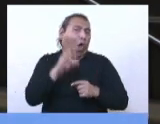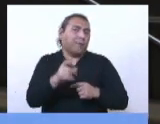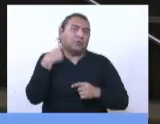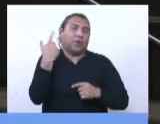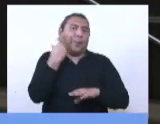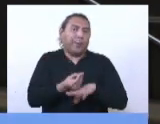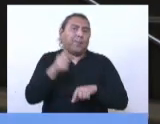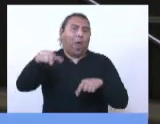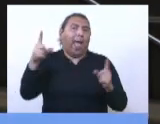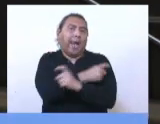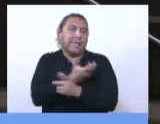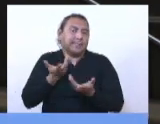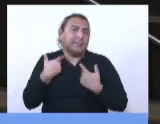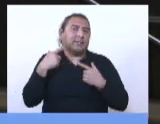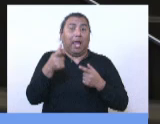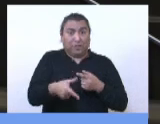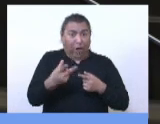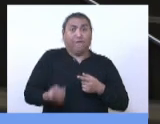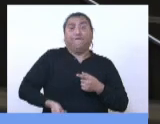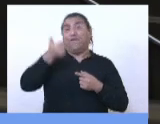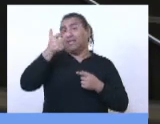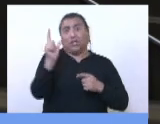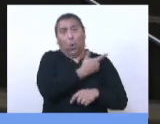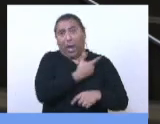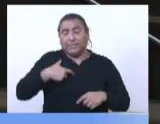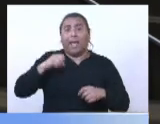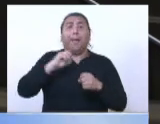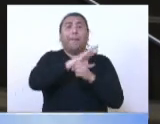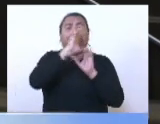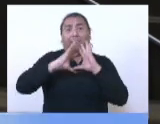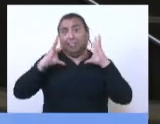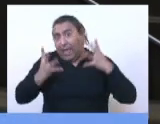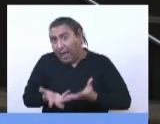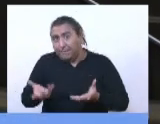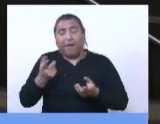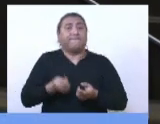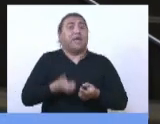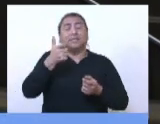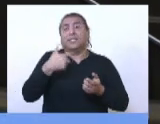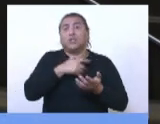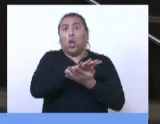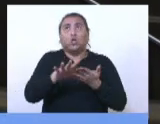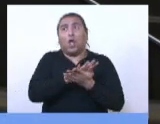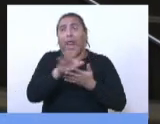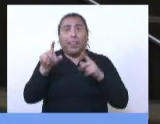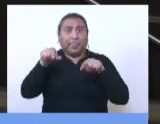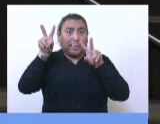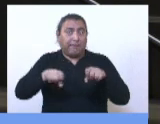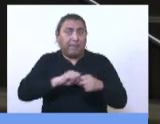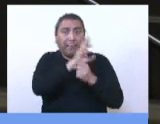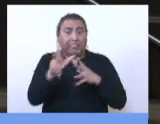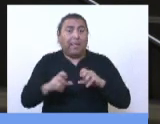crisis estamos viendo no es fácil la pandemia no es fácil resolver el tema las pandemias que gracias a dios